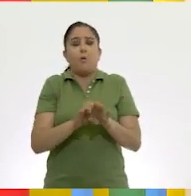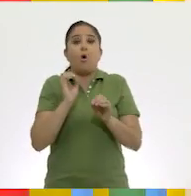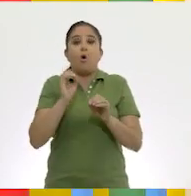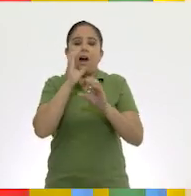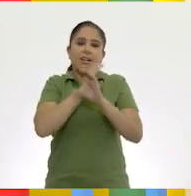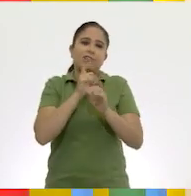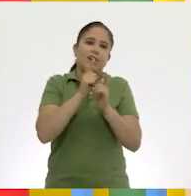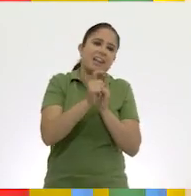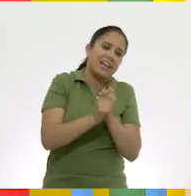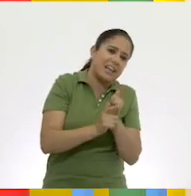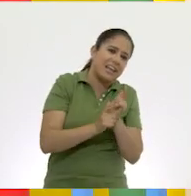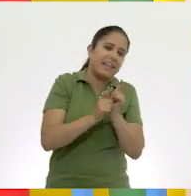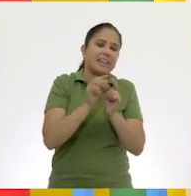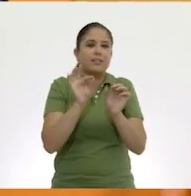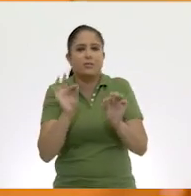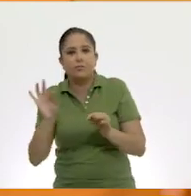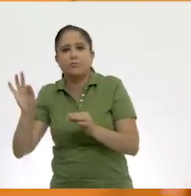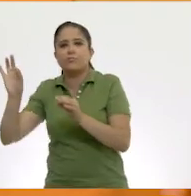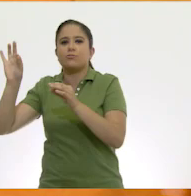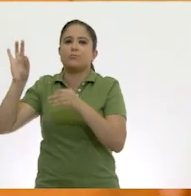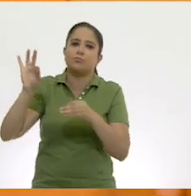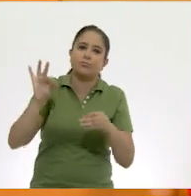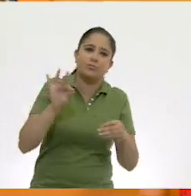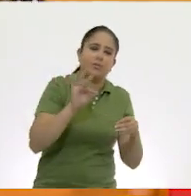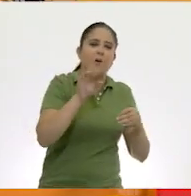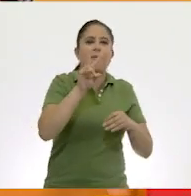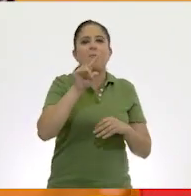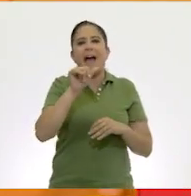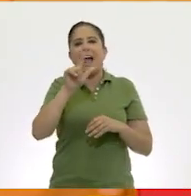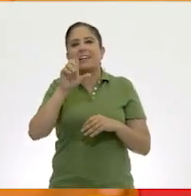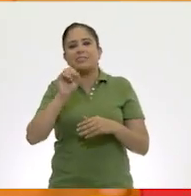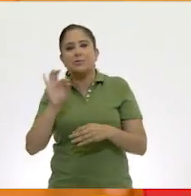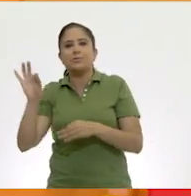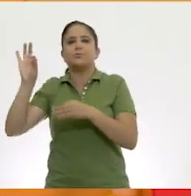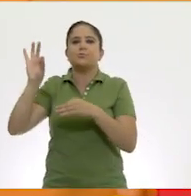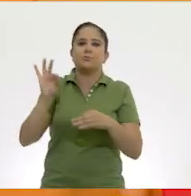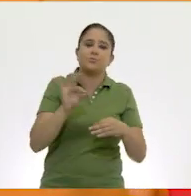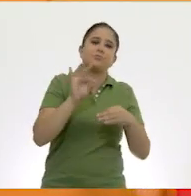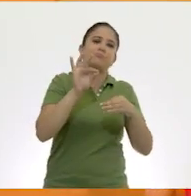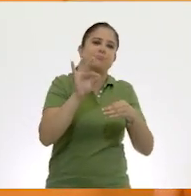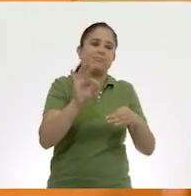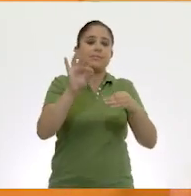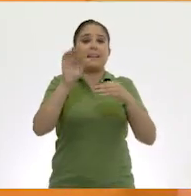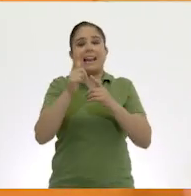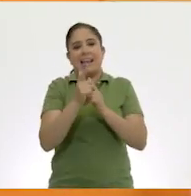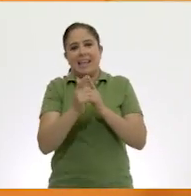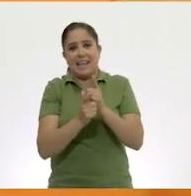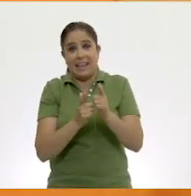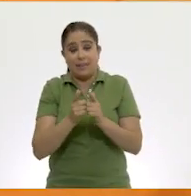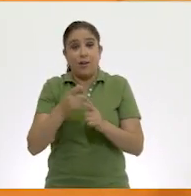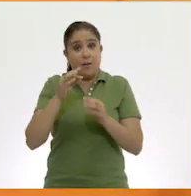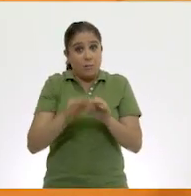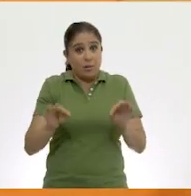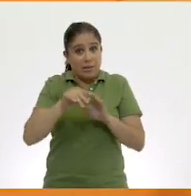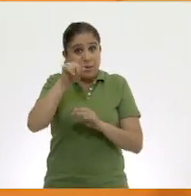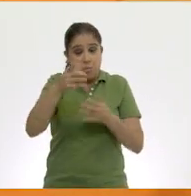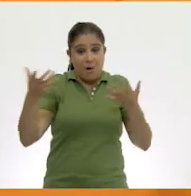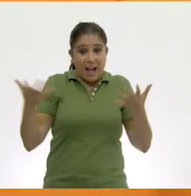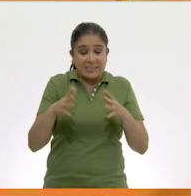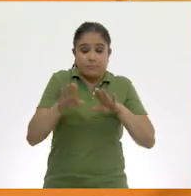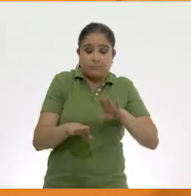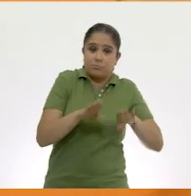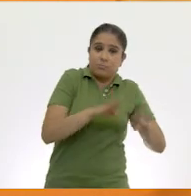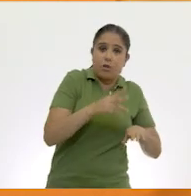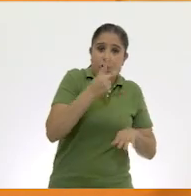lenta que sea como un vals y vas y dos aquí lo importante es que apliques esos pasos a la